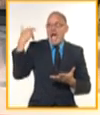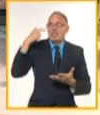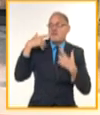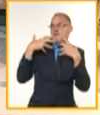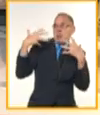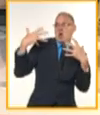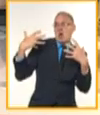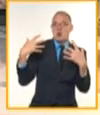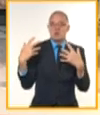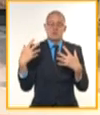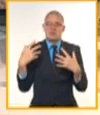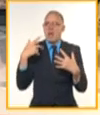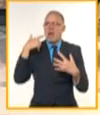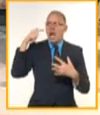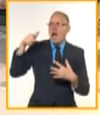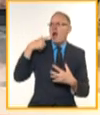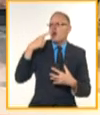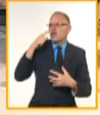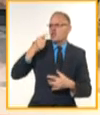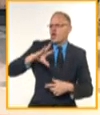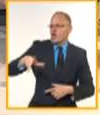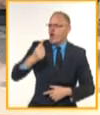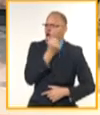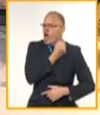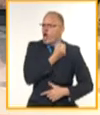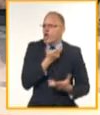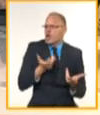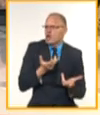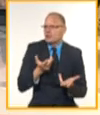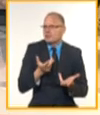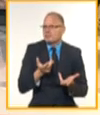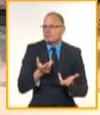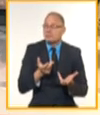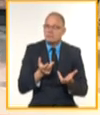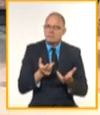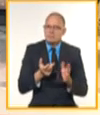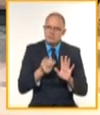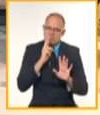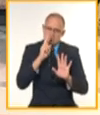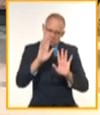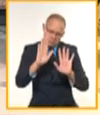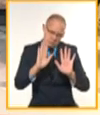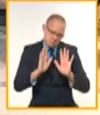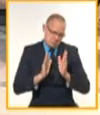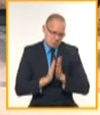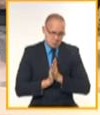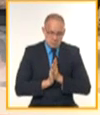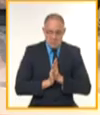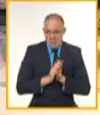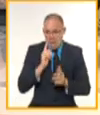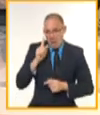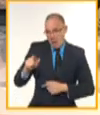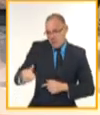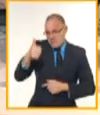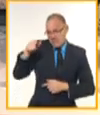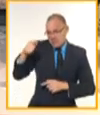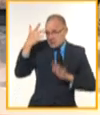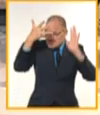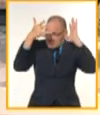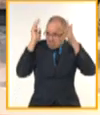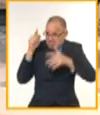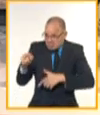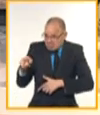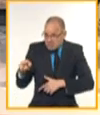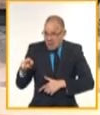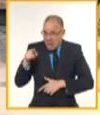global. Primero que todo, los ataques a Cuba y Venezuela no tienen por qué extrañarnos, porque ha sido irrespetuoso con el mismísimo Luis Ignacio Lula da